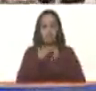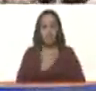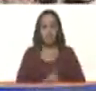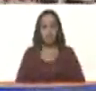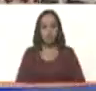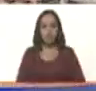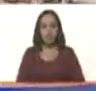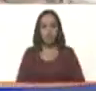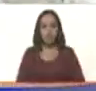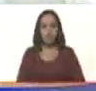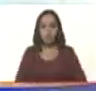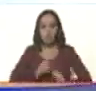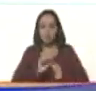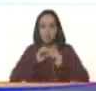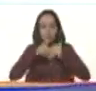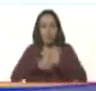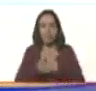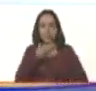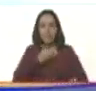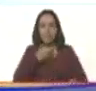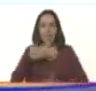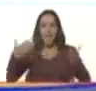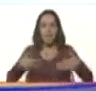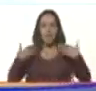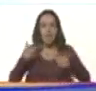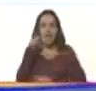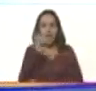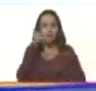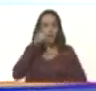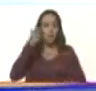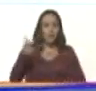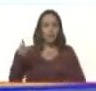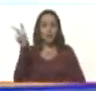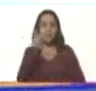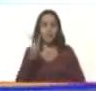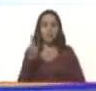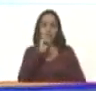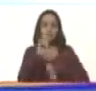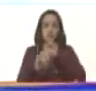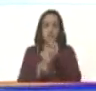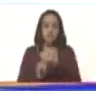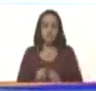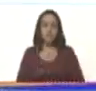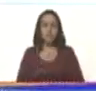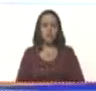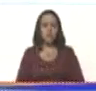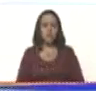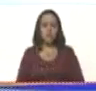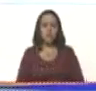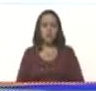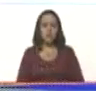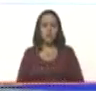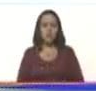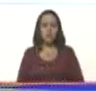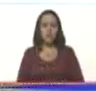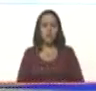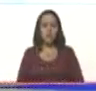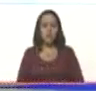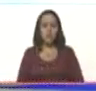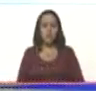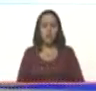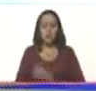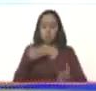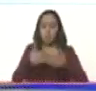plenas Navidades, esa es la alegría que tiene el pueblo venezolano, informarle que en el medio del ataque